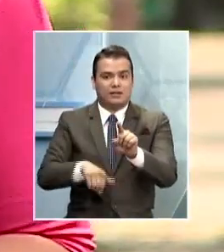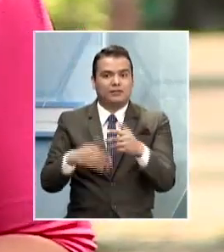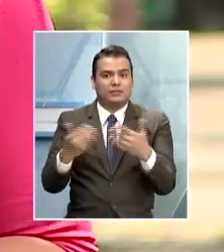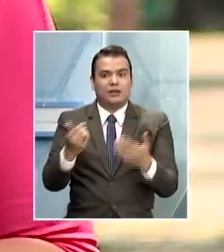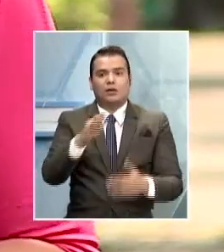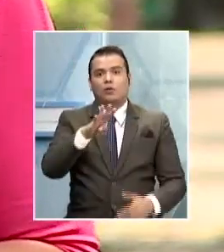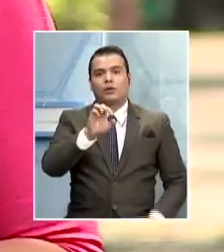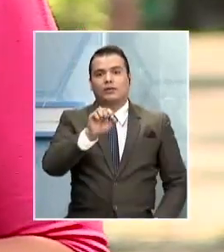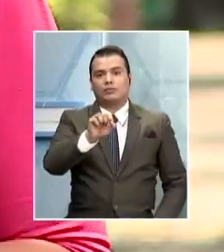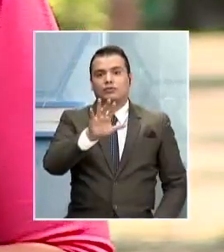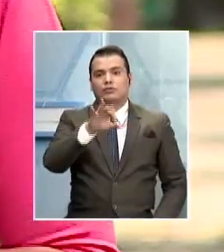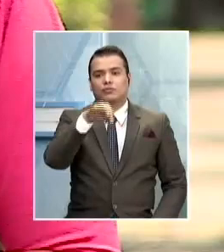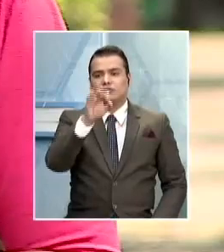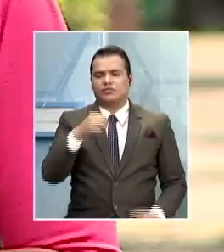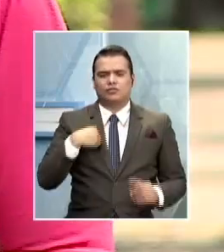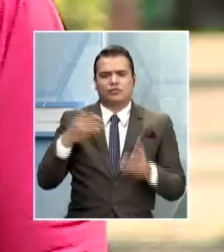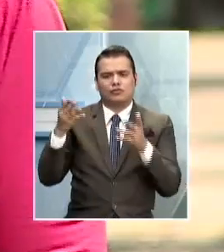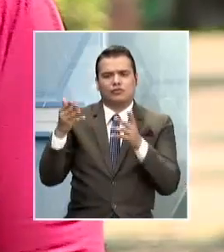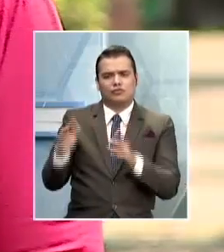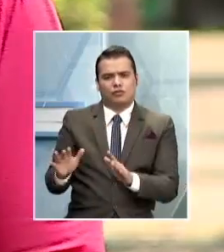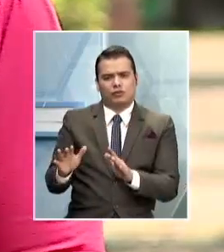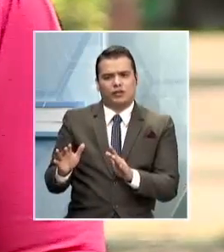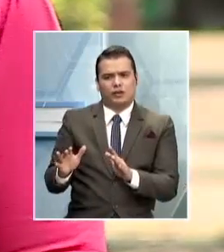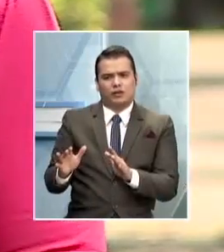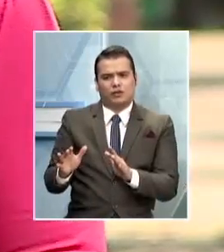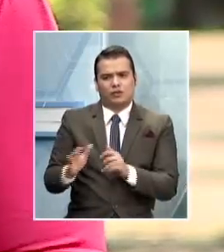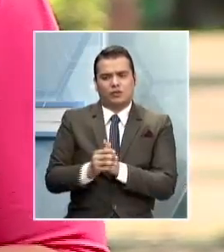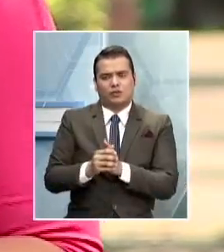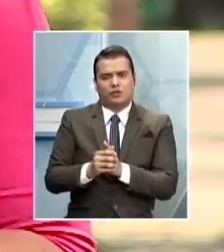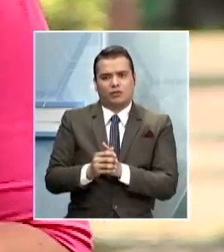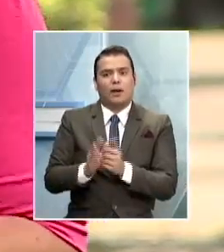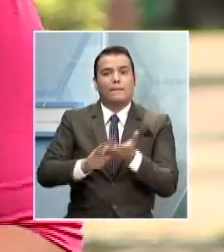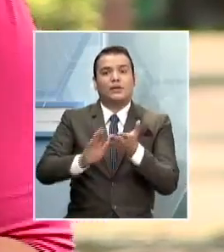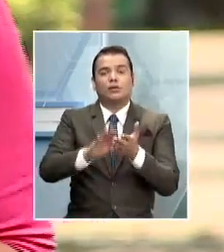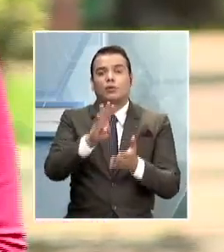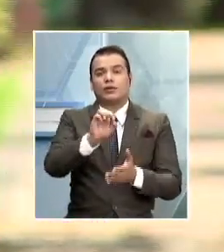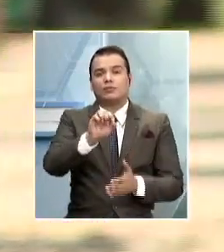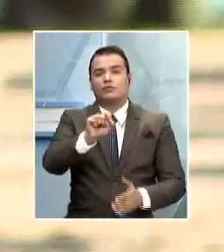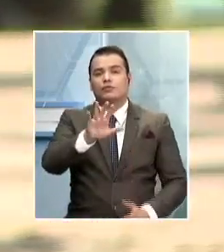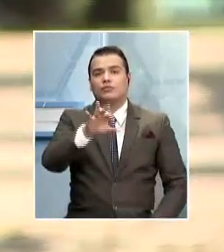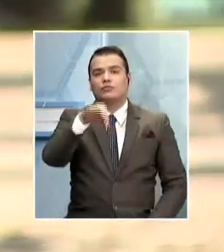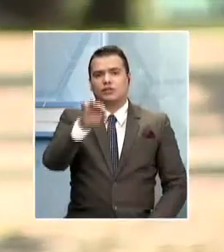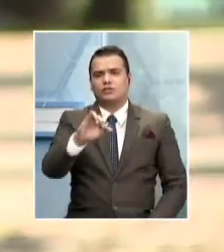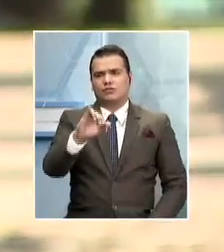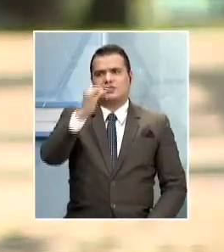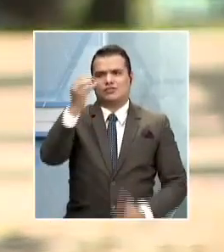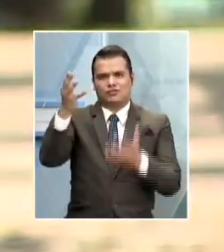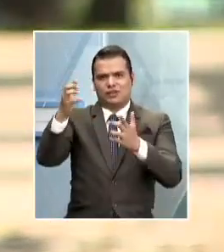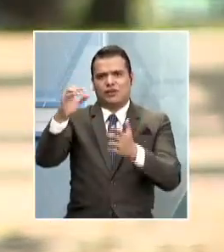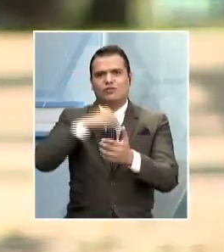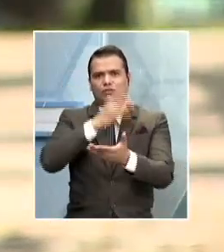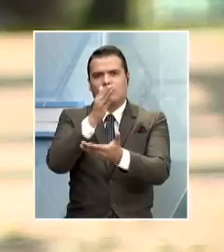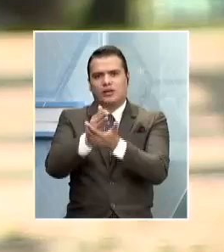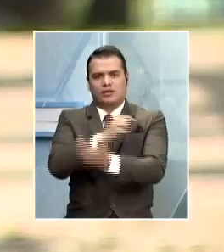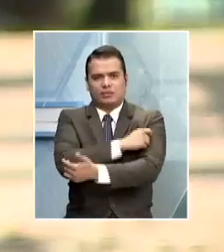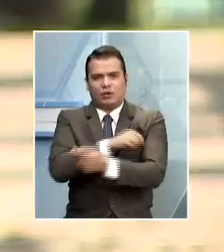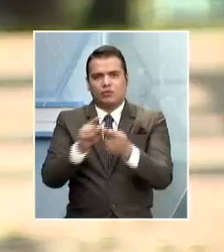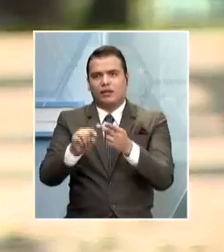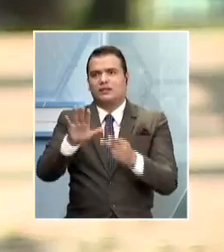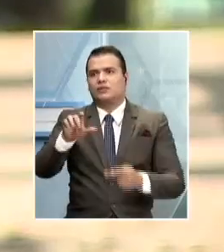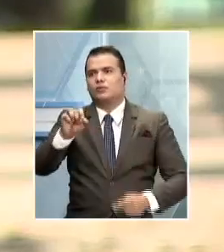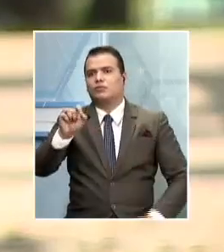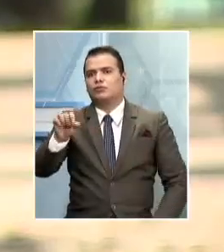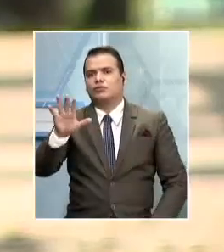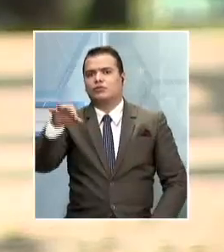no estaría interesado en las vacunas y el 40,5% sí. Pero ¿cuáles son los temores frente a la vacunación contra el